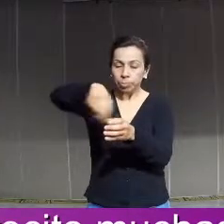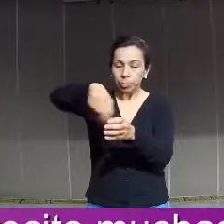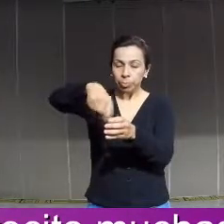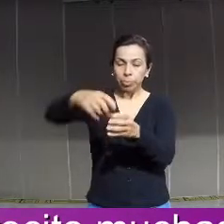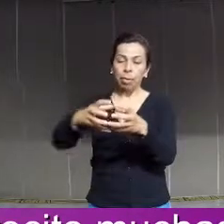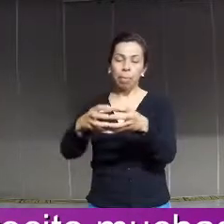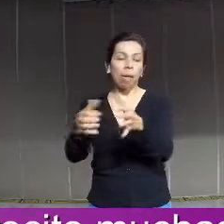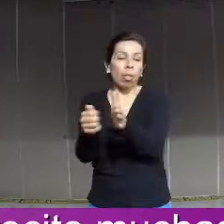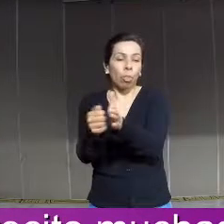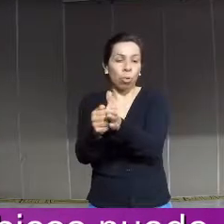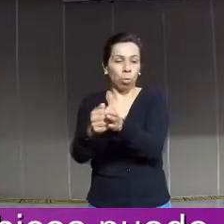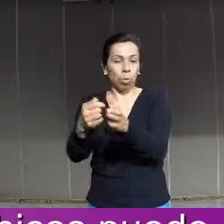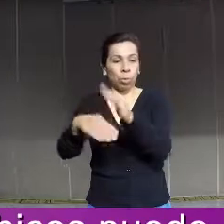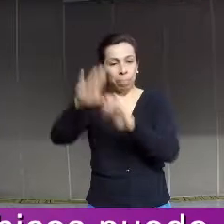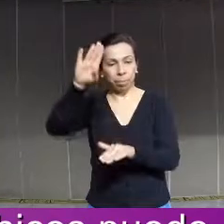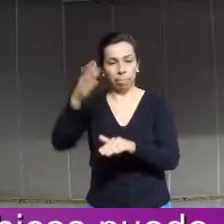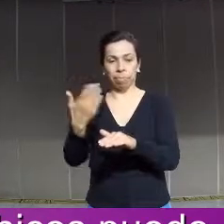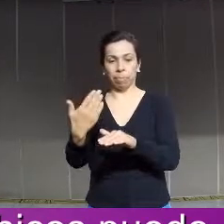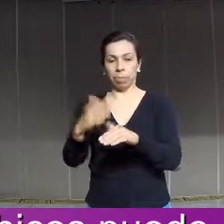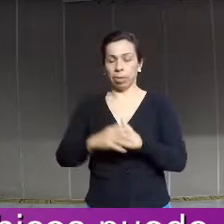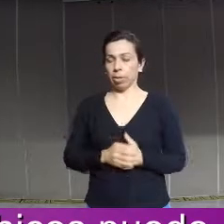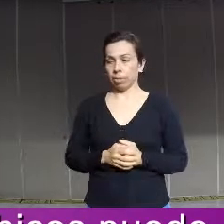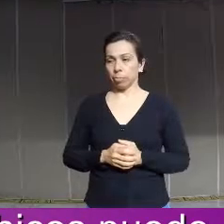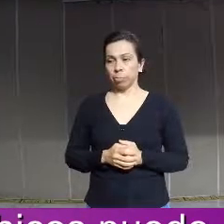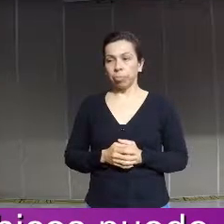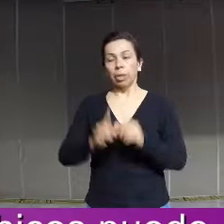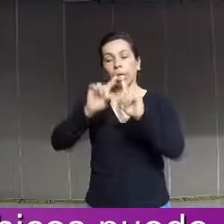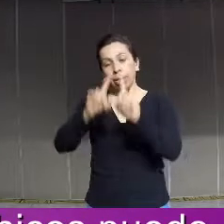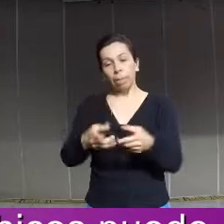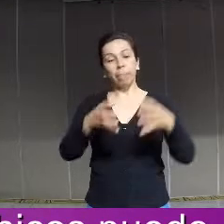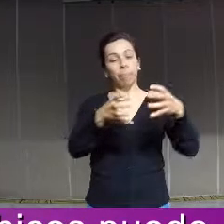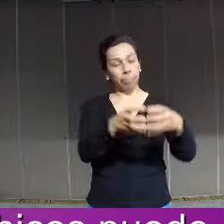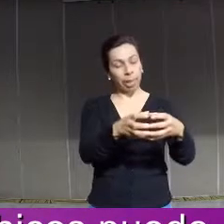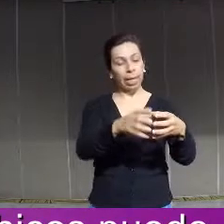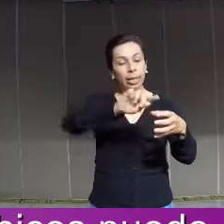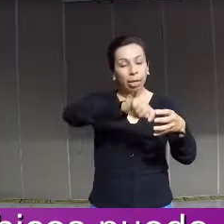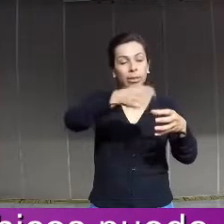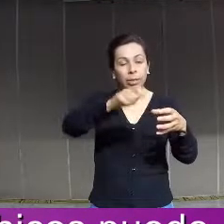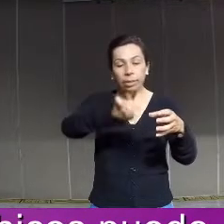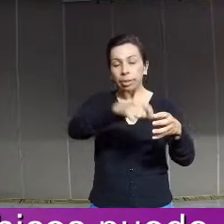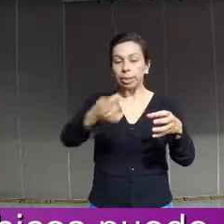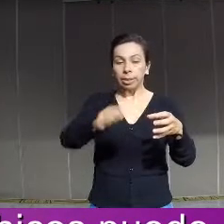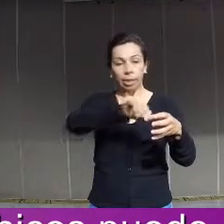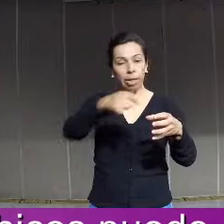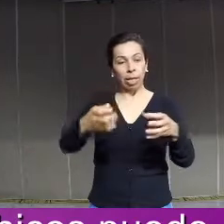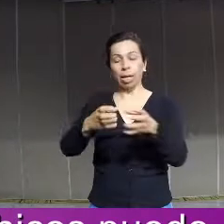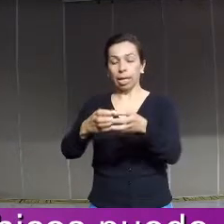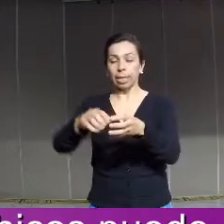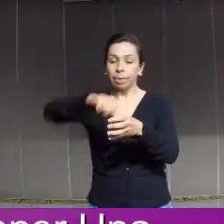consistente, más Y dura. si le van a administrar espesante a alguien, pruébenlo ustedes primero. Vean si les